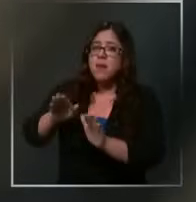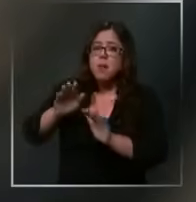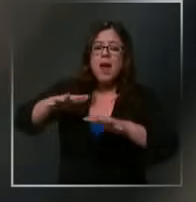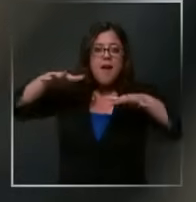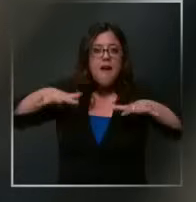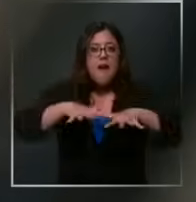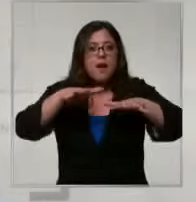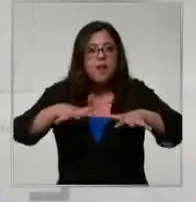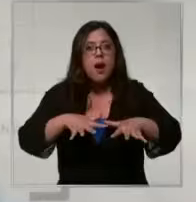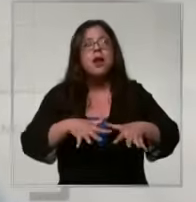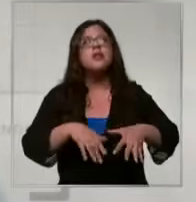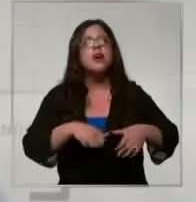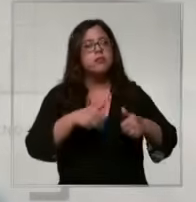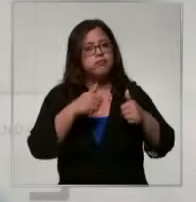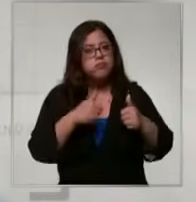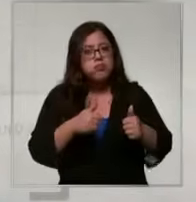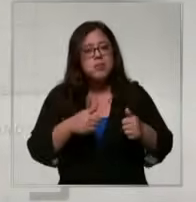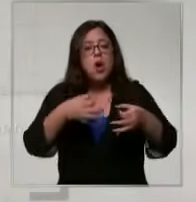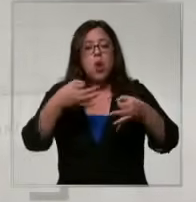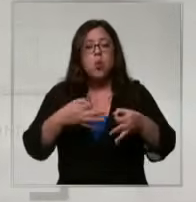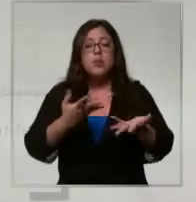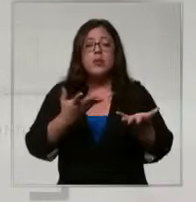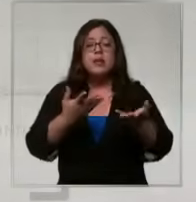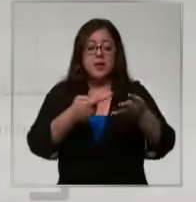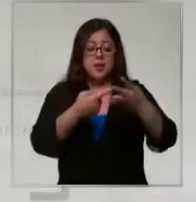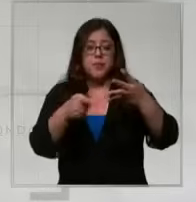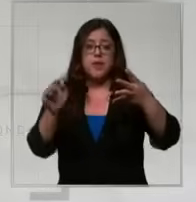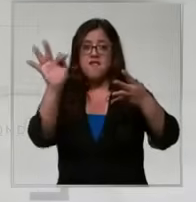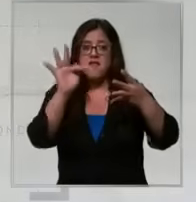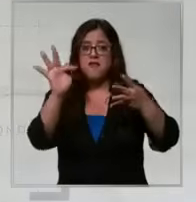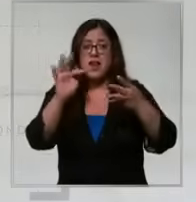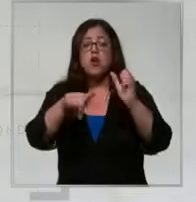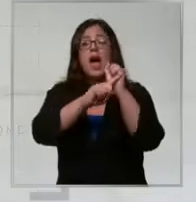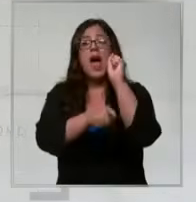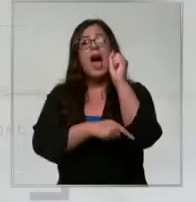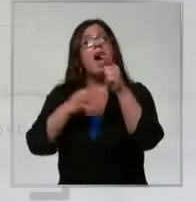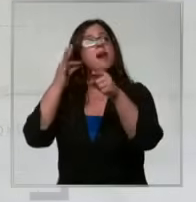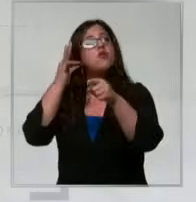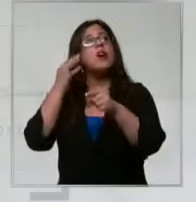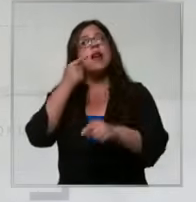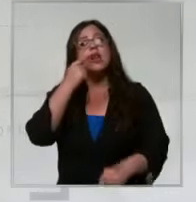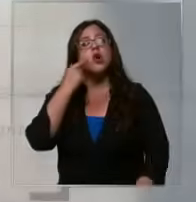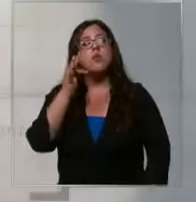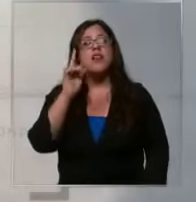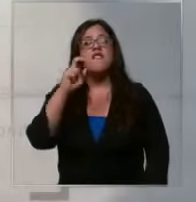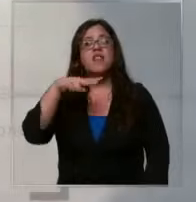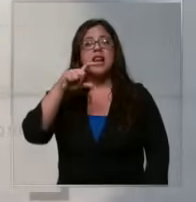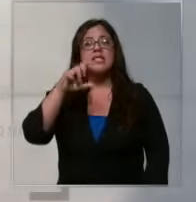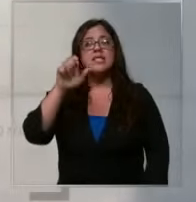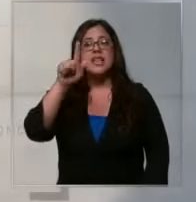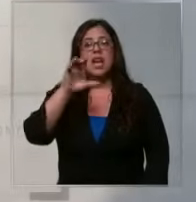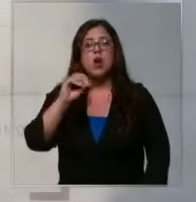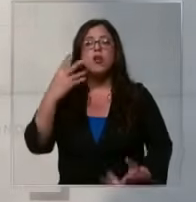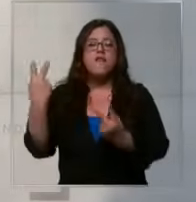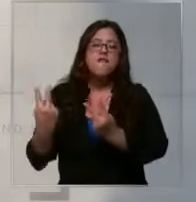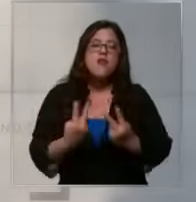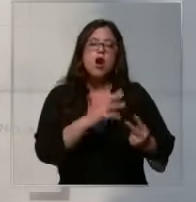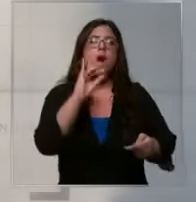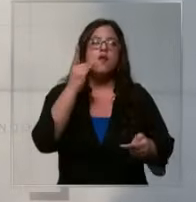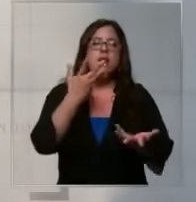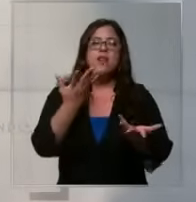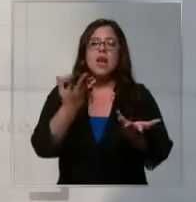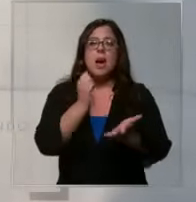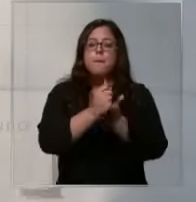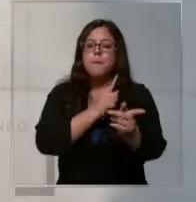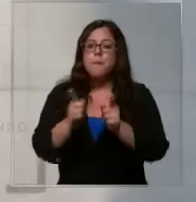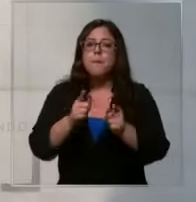esfuerzos valieron la pena. A finales de febrero, una de las abogadas de Francesco viajó hasta Bolivia para terminar los últimos trámites y